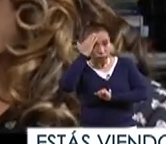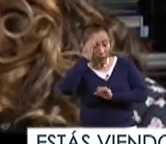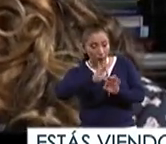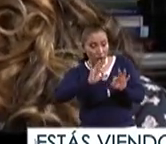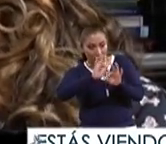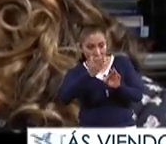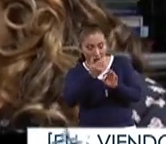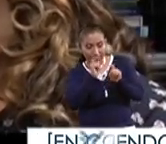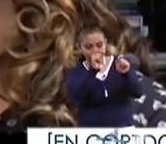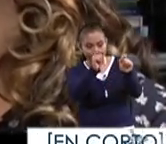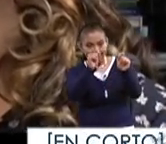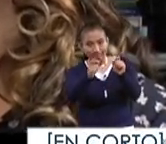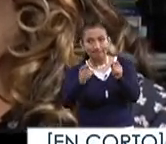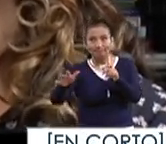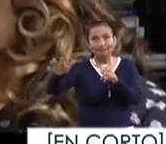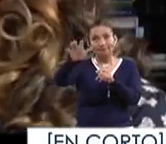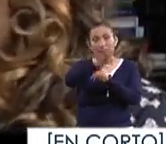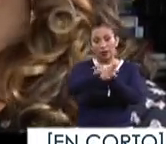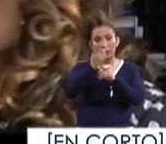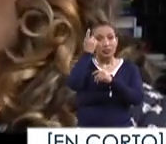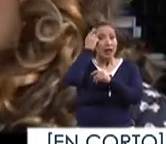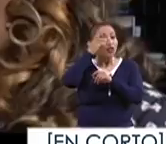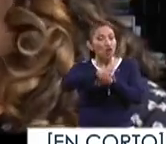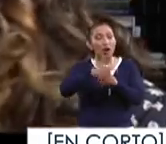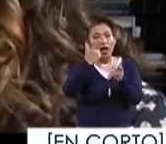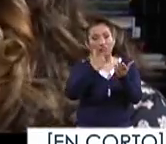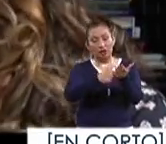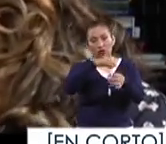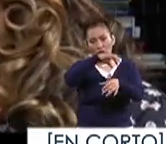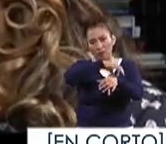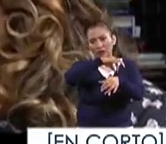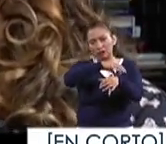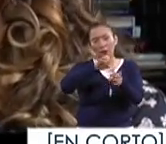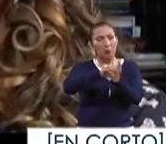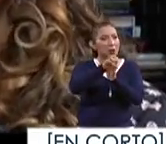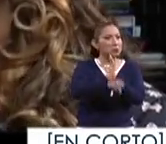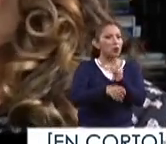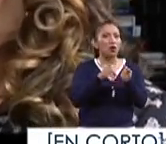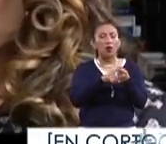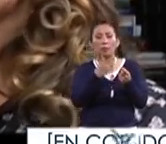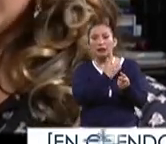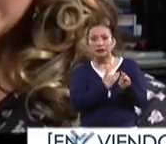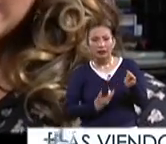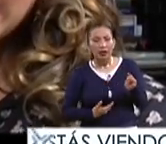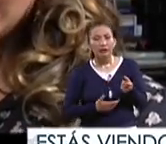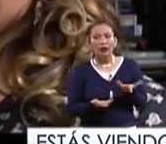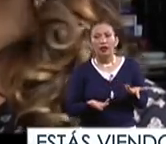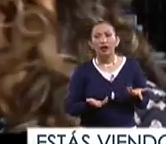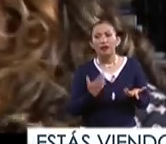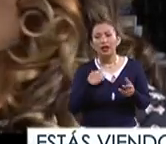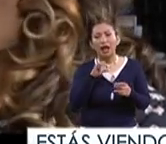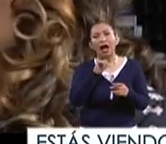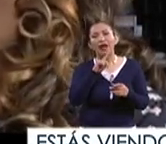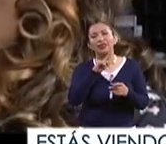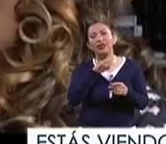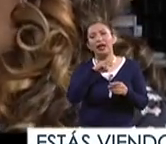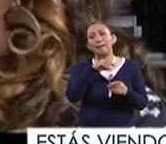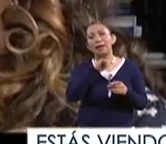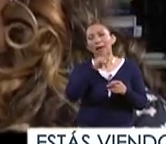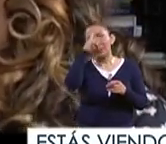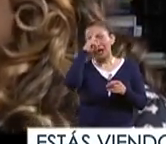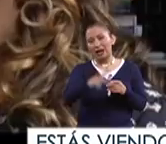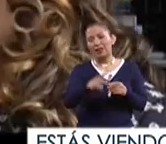muy importantes a nivel directivo en la medicina, ya sea presidente de la Academia Mexicana